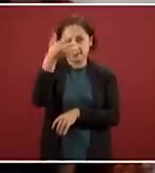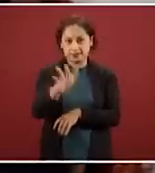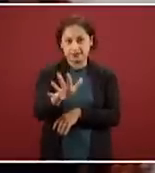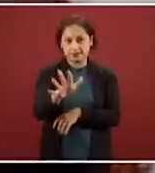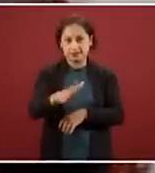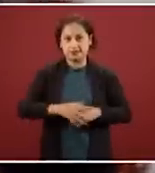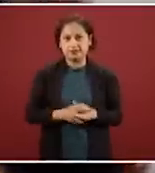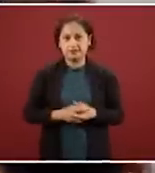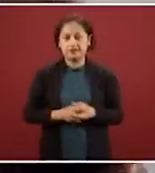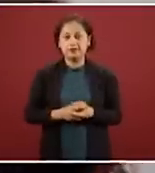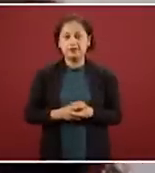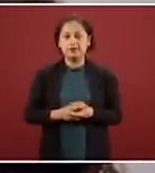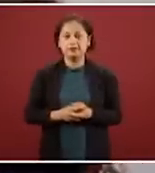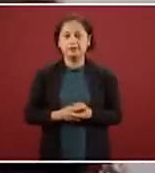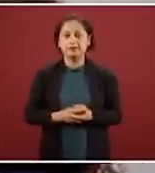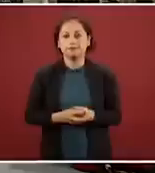Muy bien.